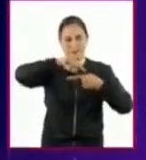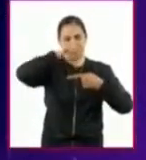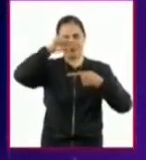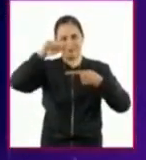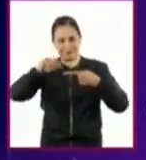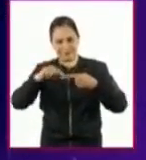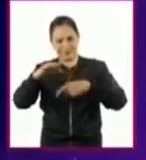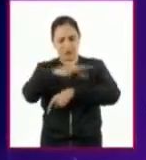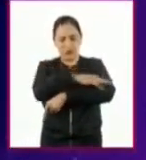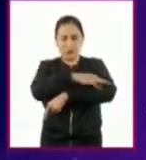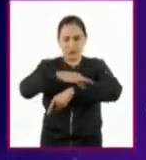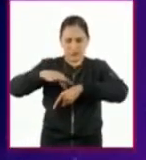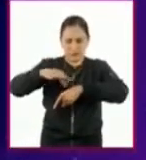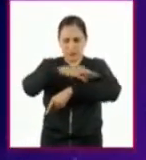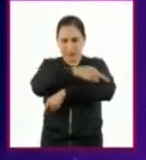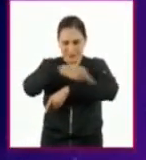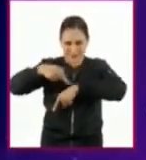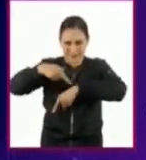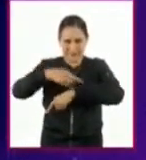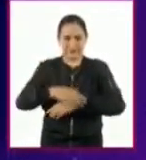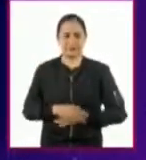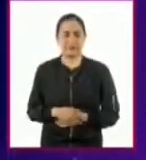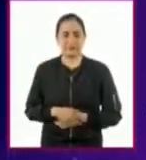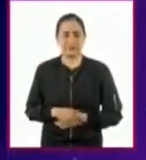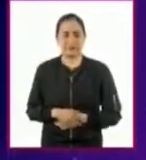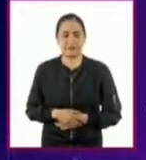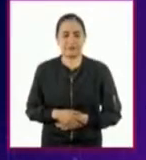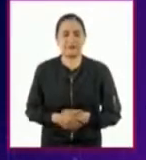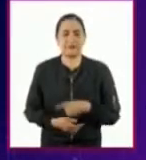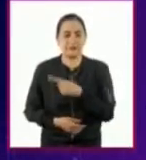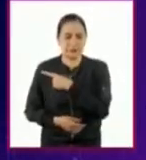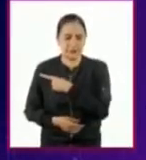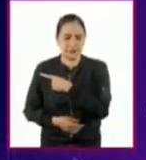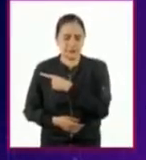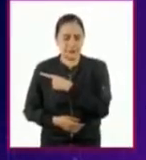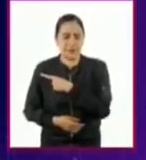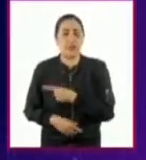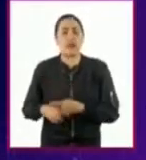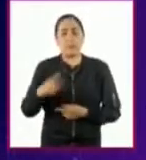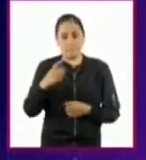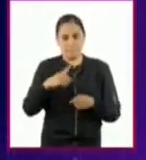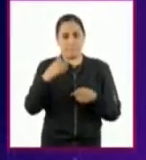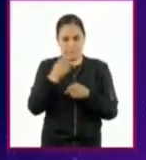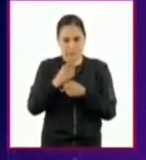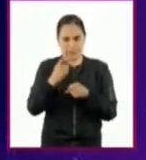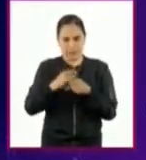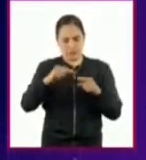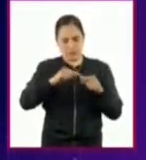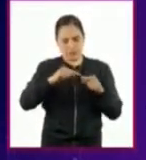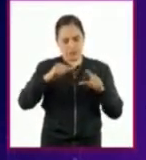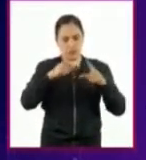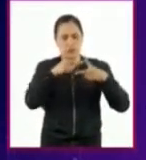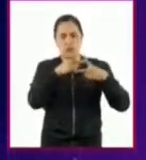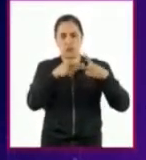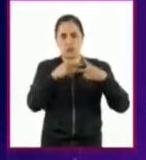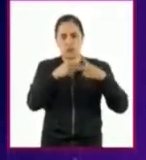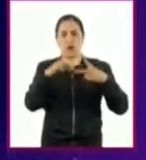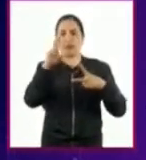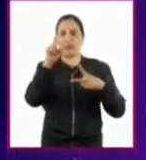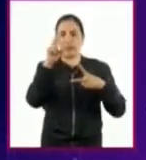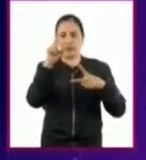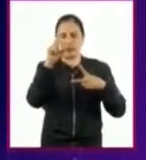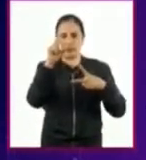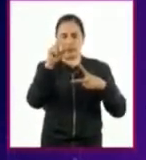junto conmigo. Primero, con el transportador trazamos el ángulo de 30 grados. Enseguida, a partir de su